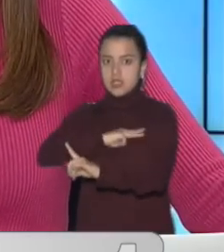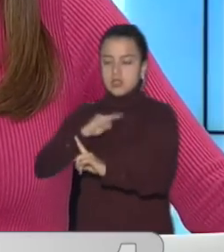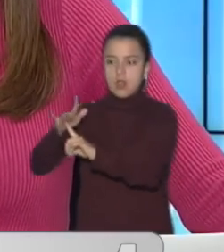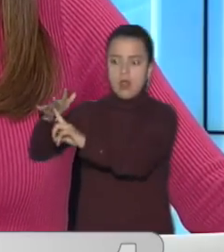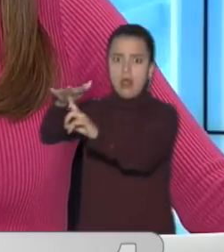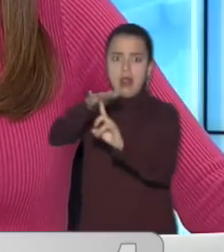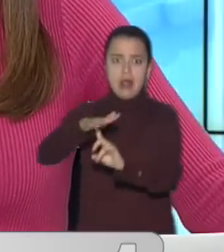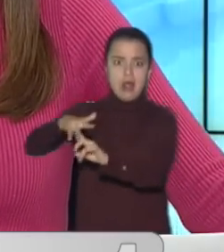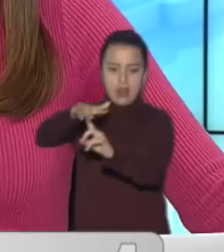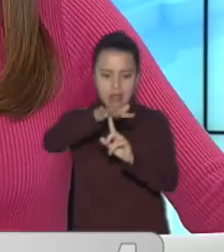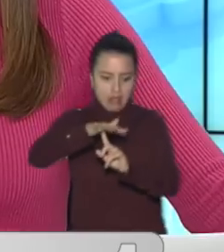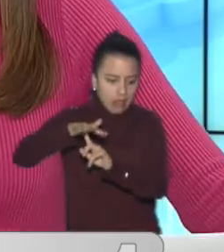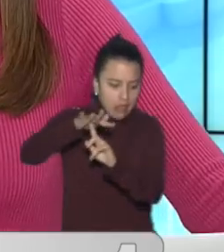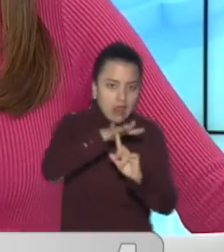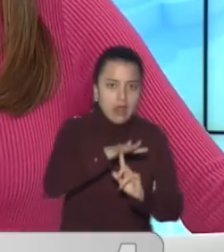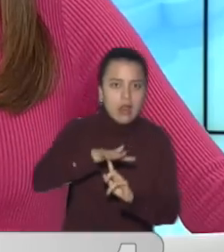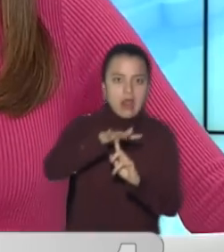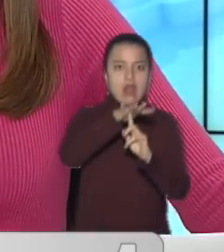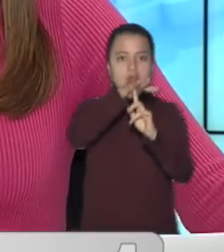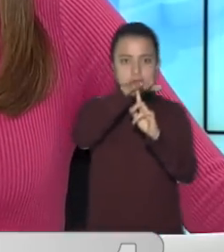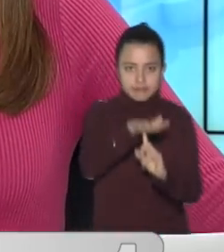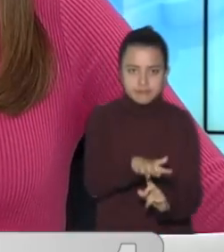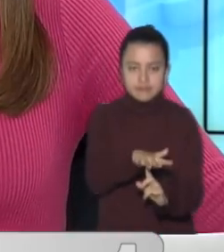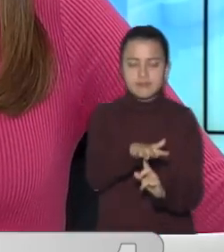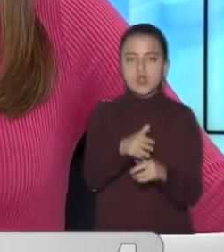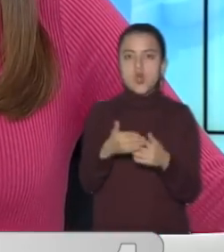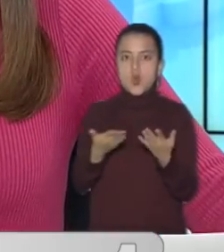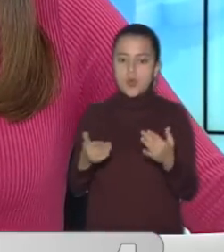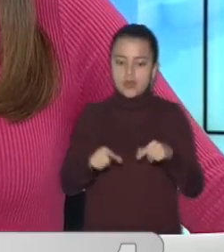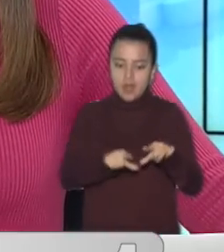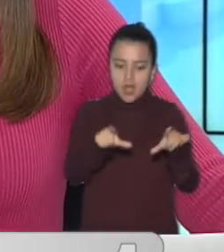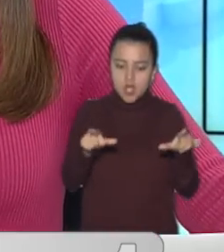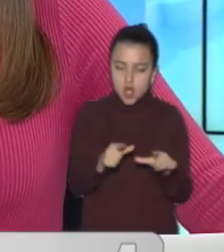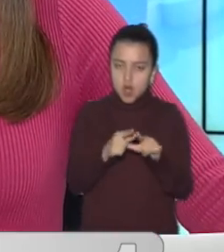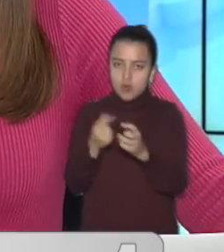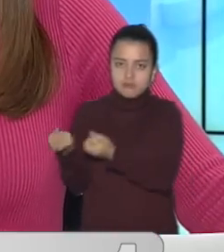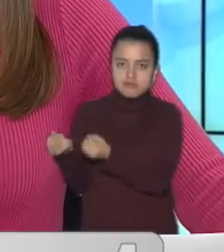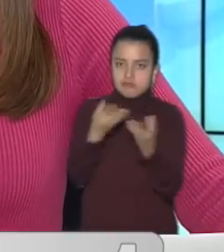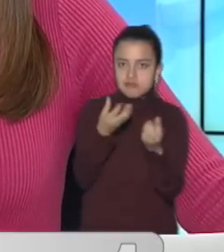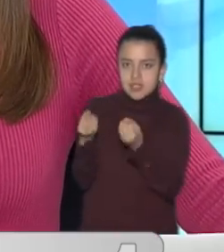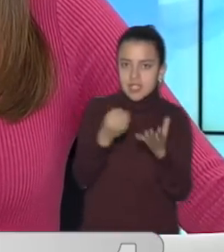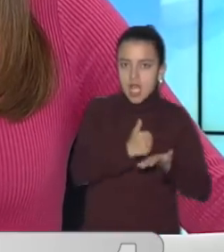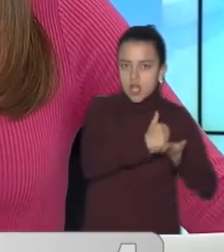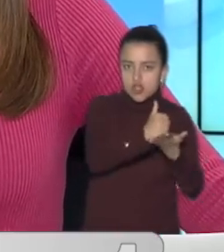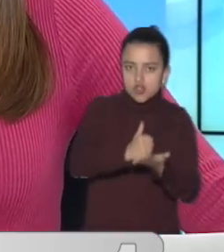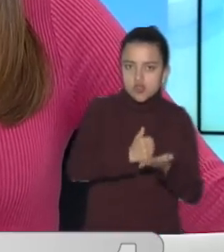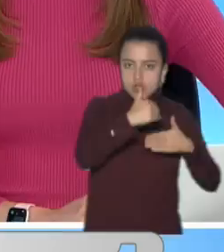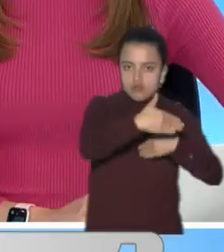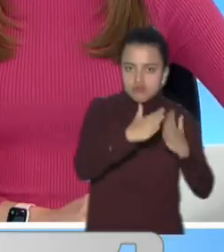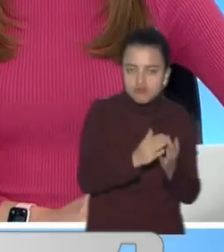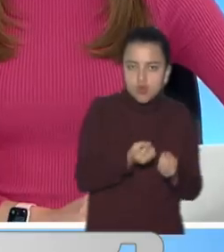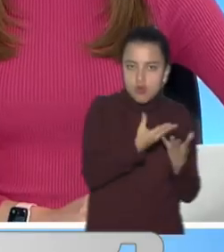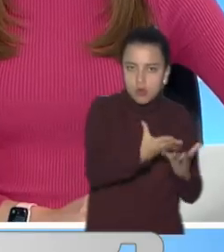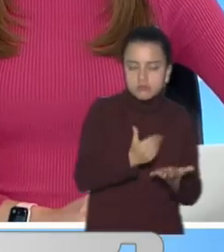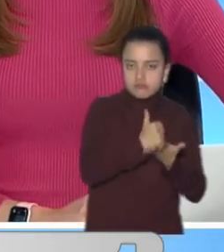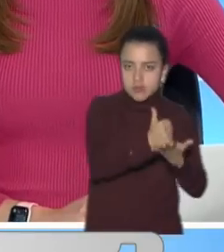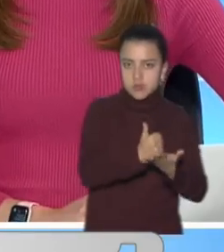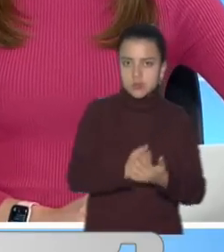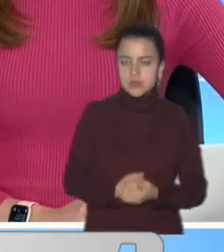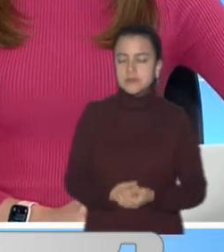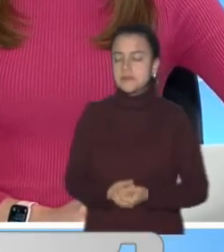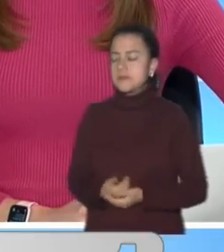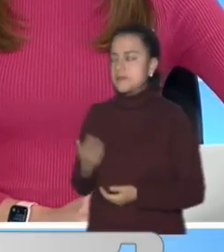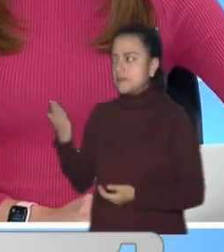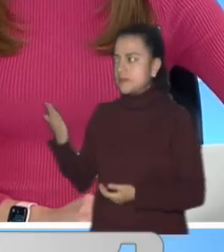de emergencia en el lugar donde iba a entregar ayudas humanitarias a los afectados por las lluvias en esta región. Yusi Chaparro tiene el reporte desde